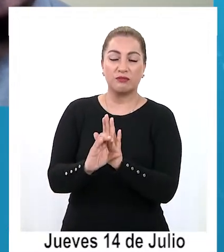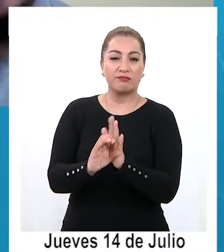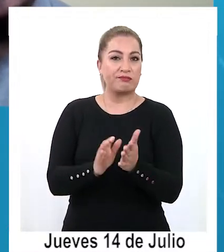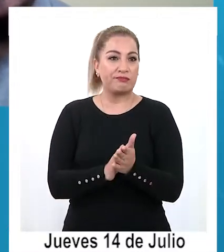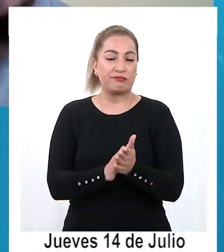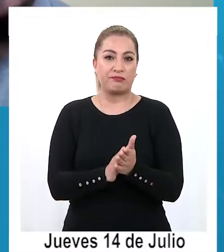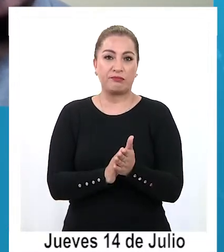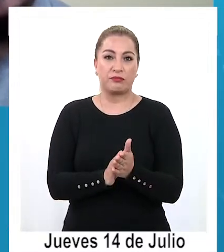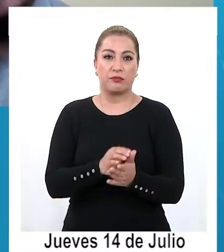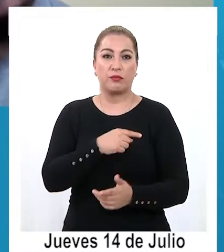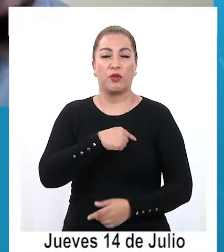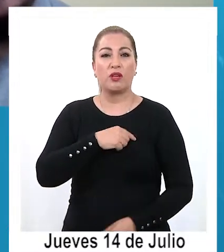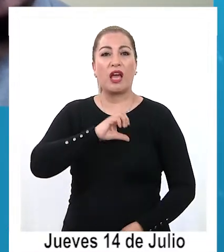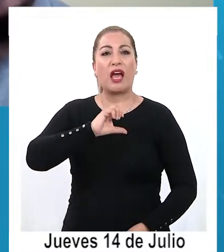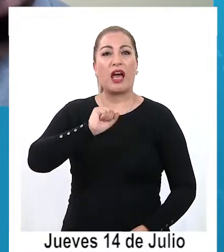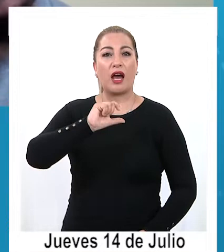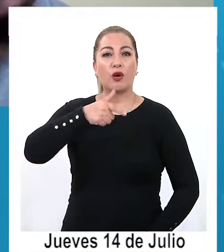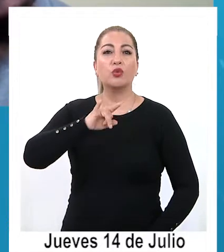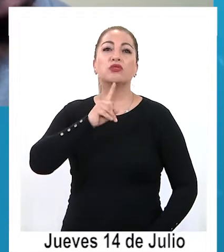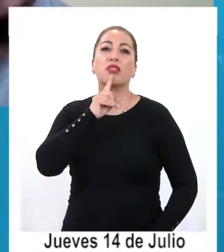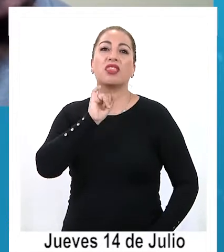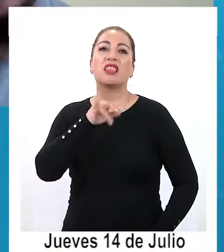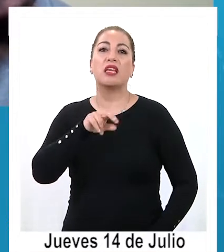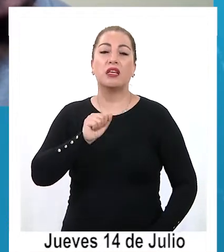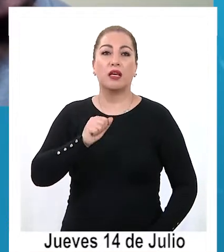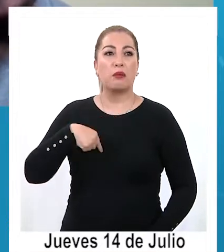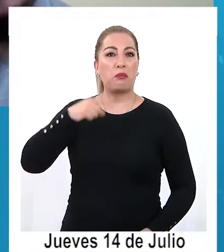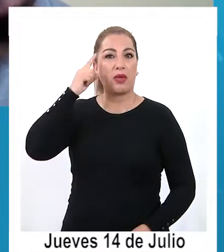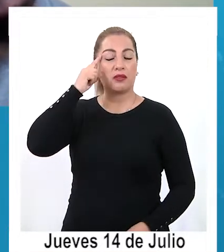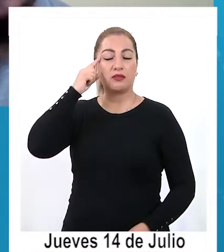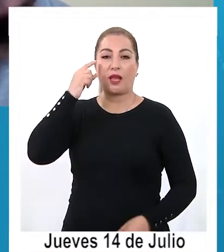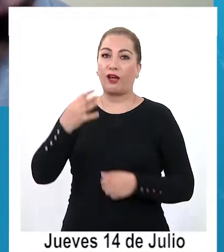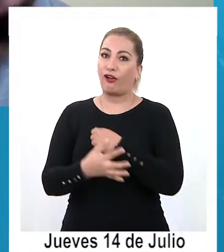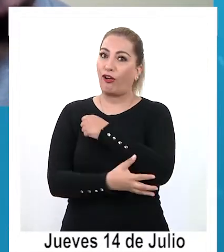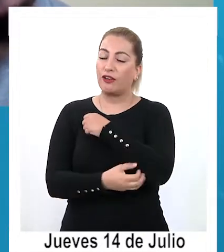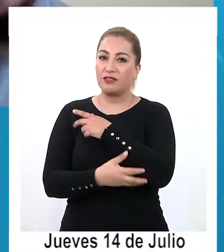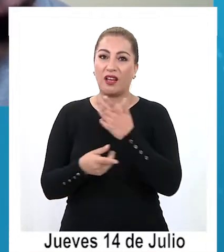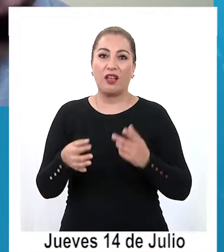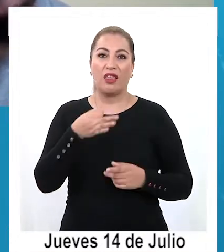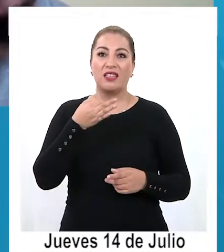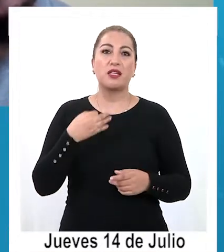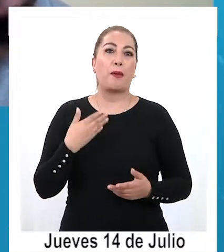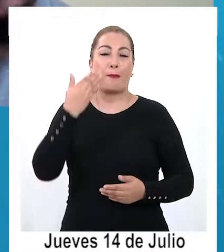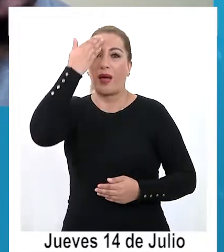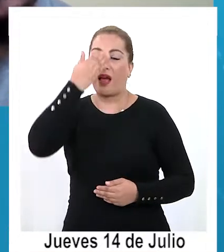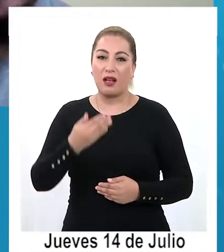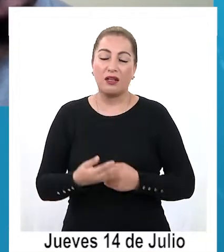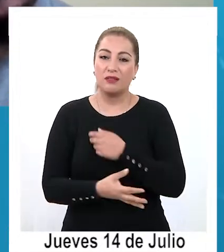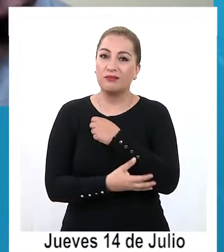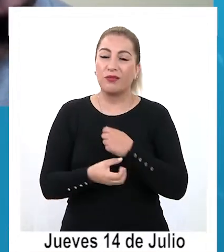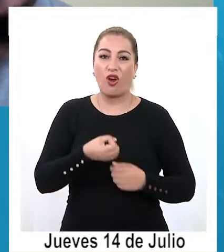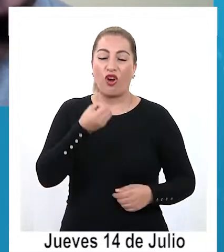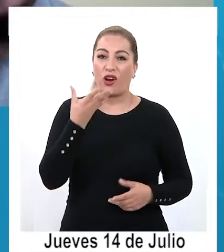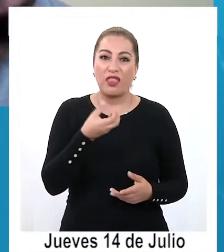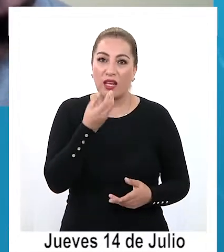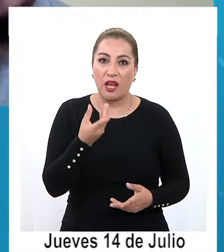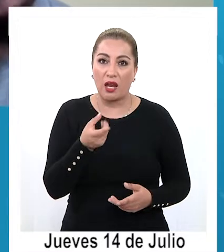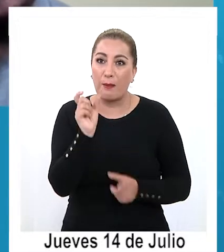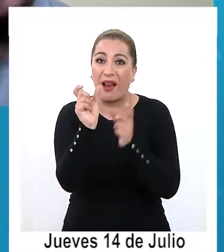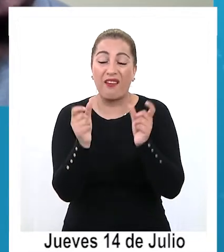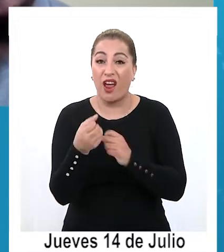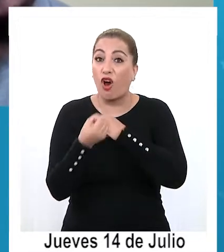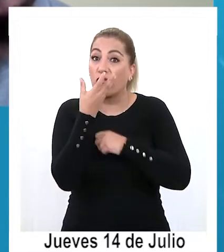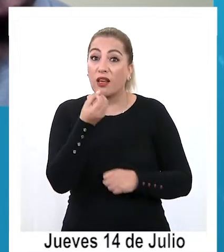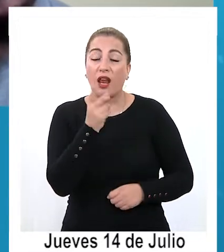como Agustín Esquella han dicho que peca de ser grosera, no en el sentido de ser burda, de decir malas